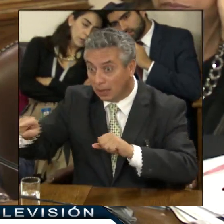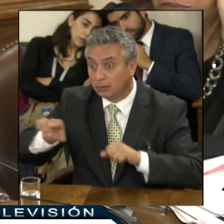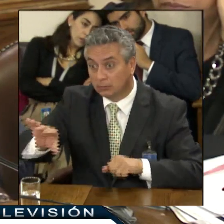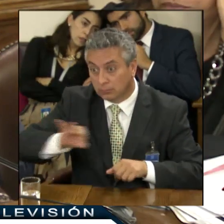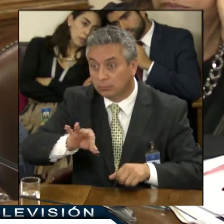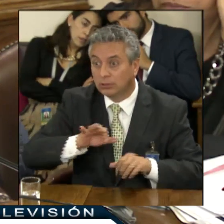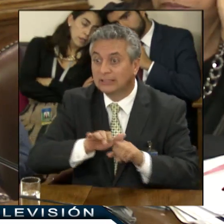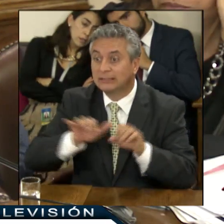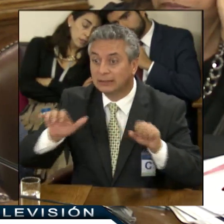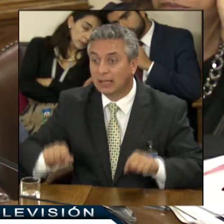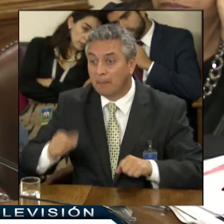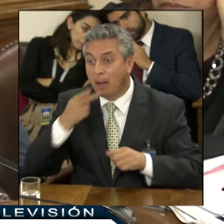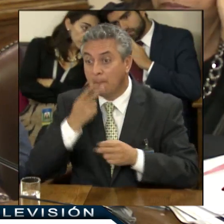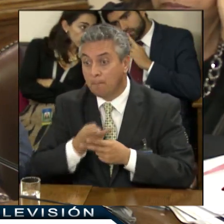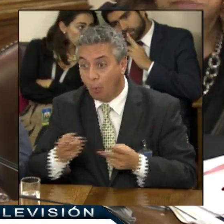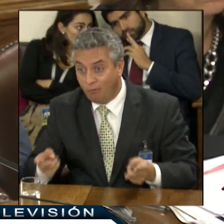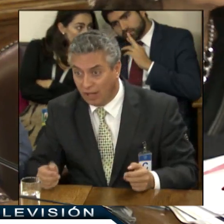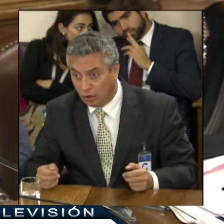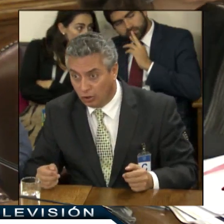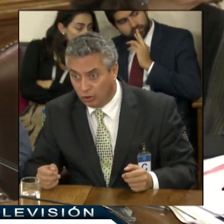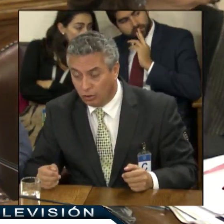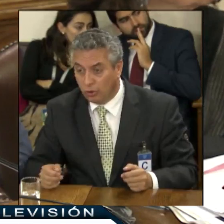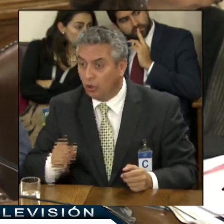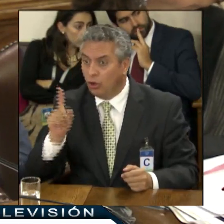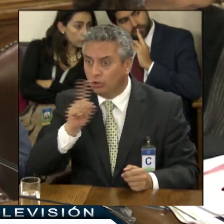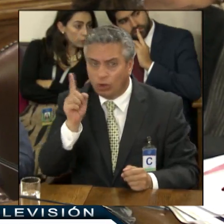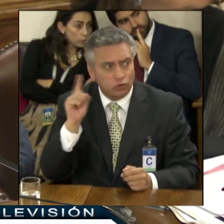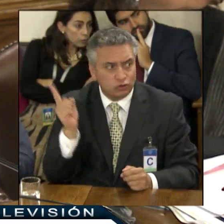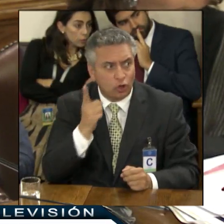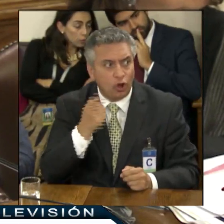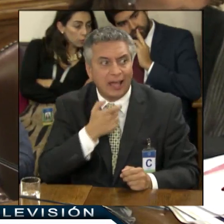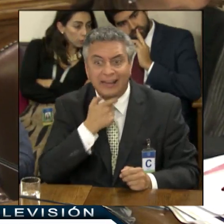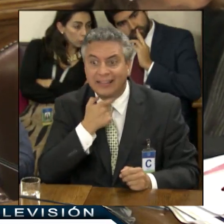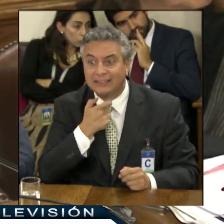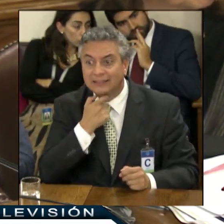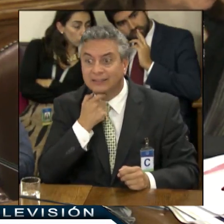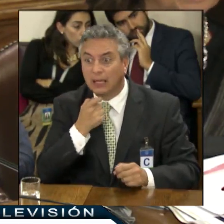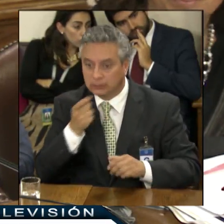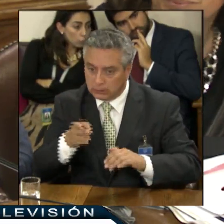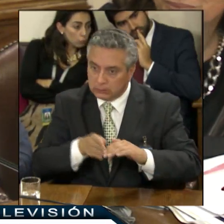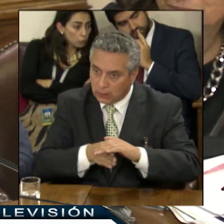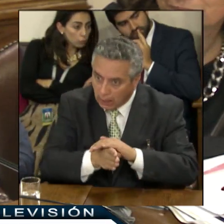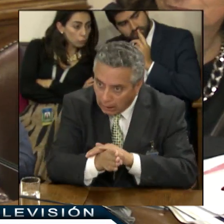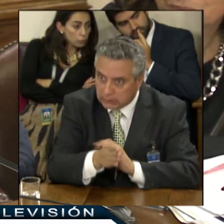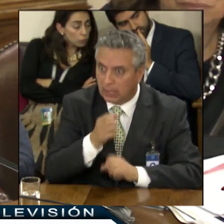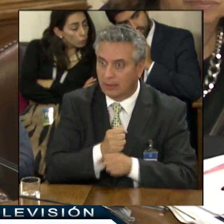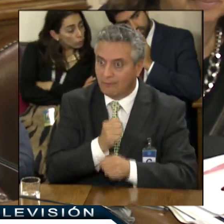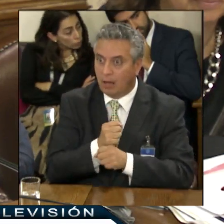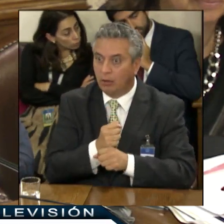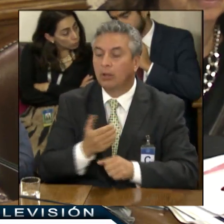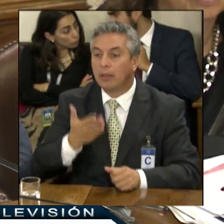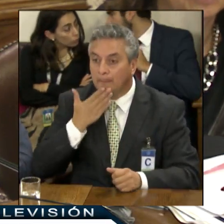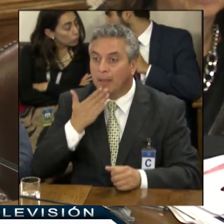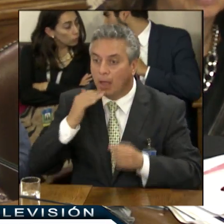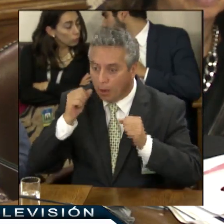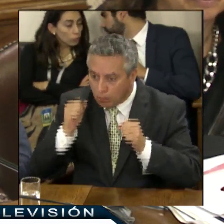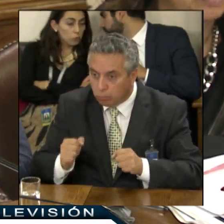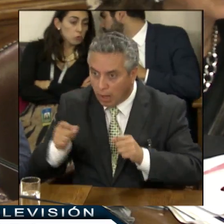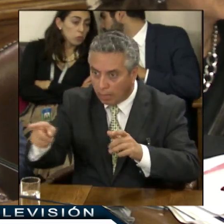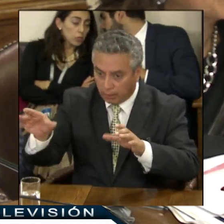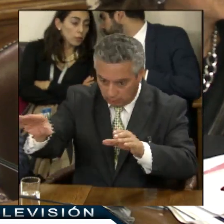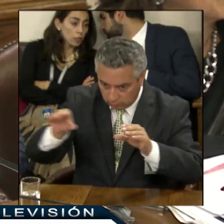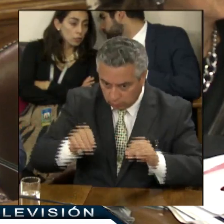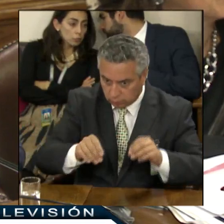sistema público no solo garantizar que se ingrese al trabajo sino que existan condiciones para que se puedan